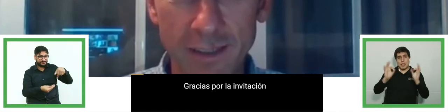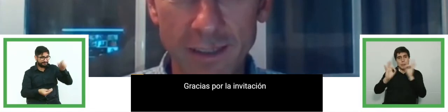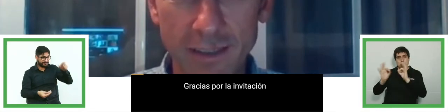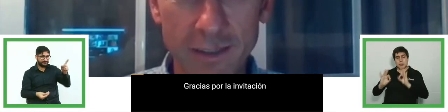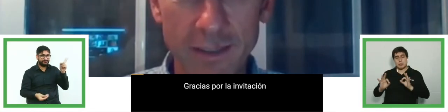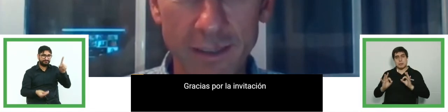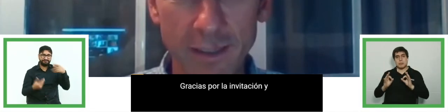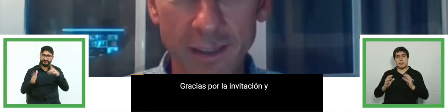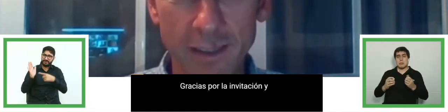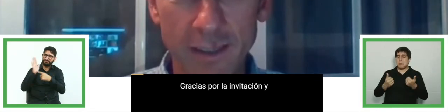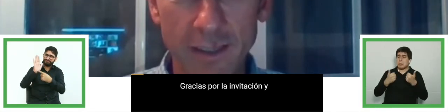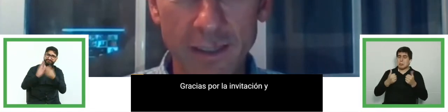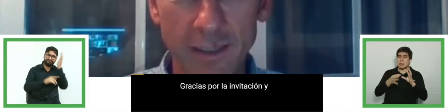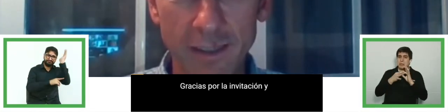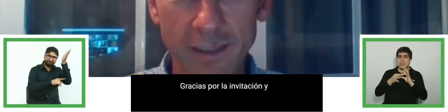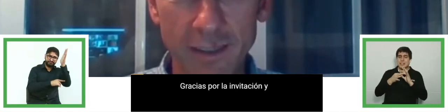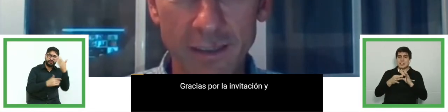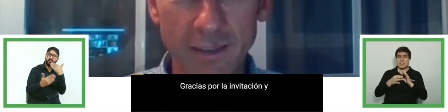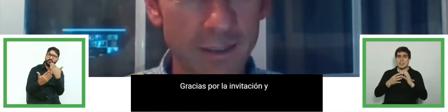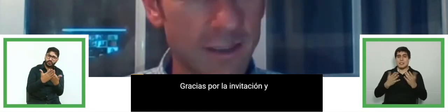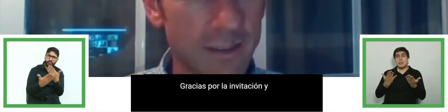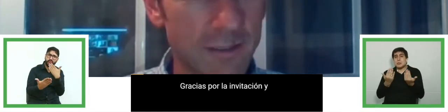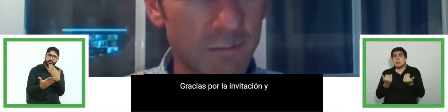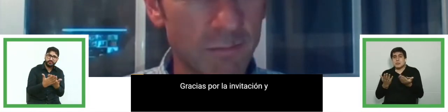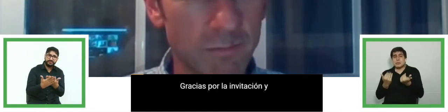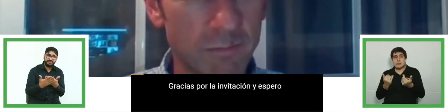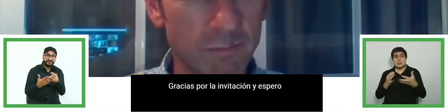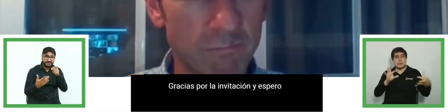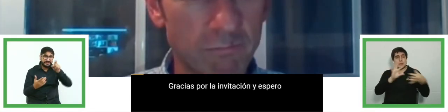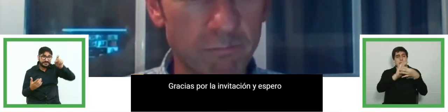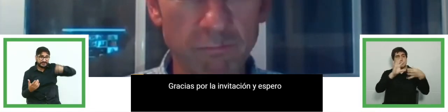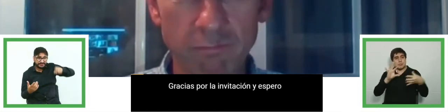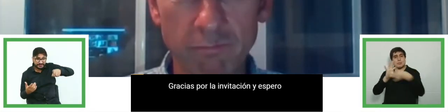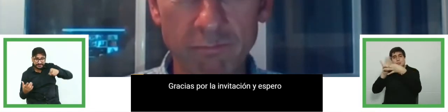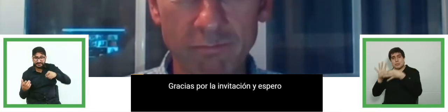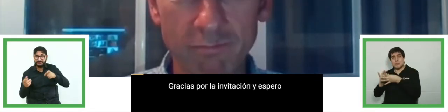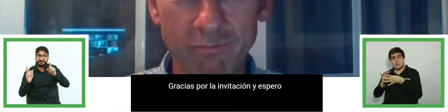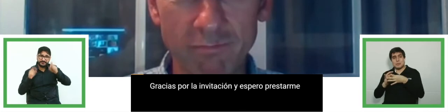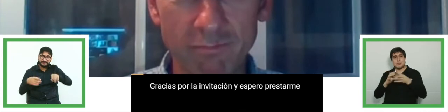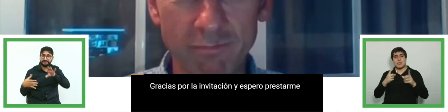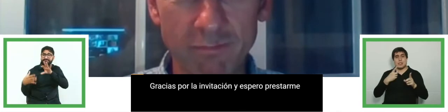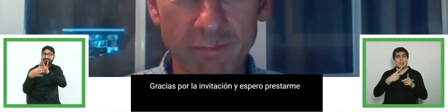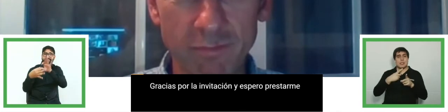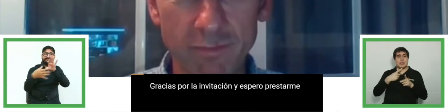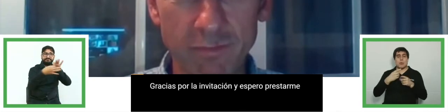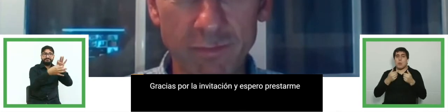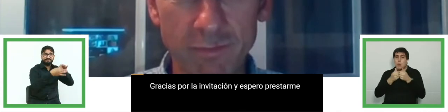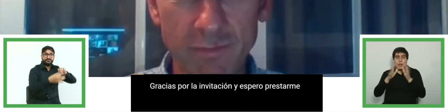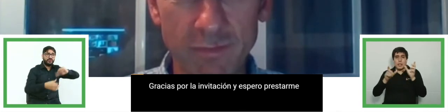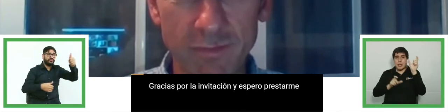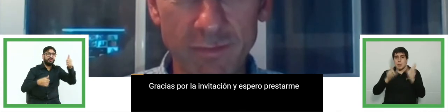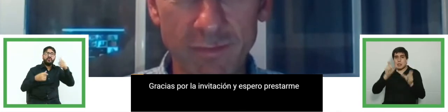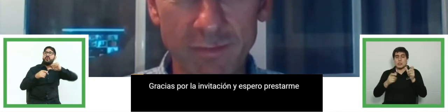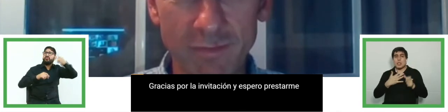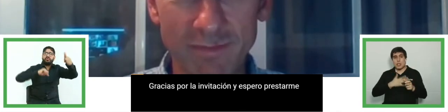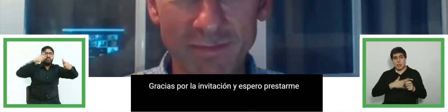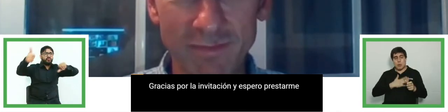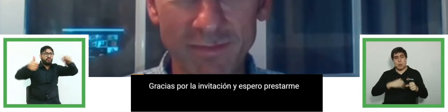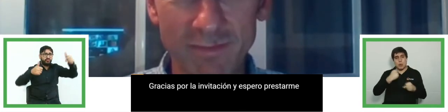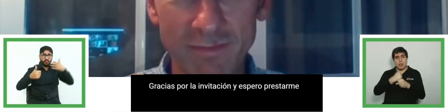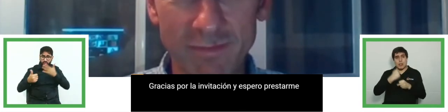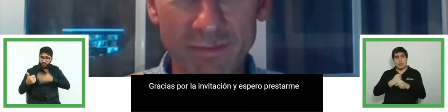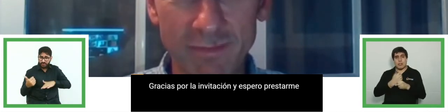espero conectarme con los panelistas más y con cualquiera de la audiencia que quiera trabajar.